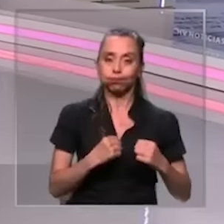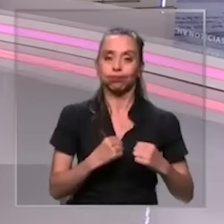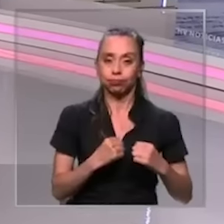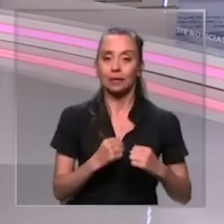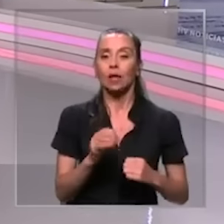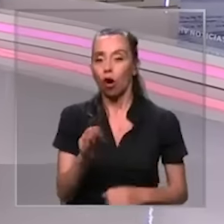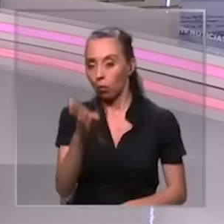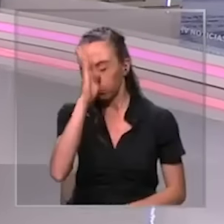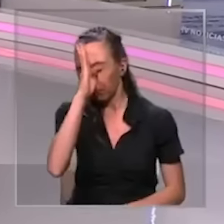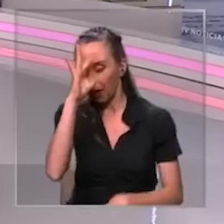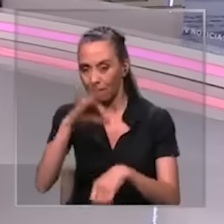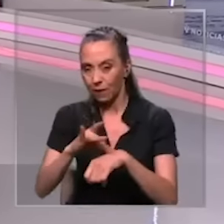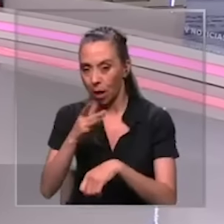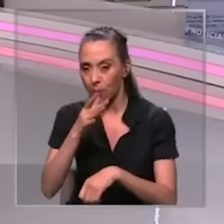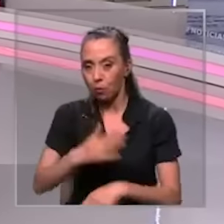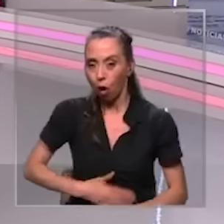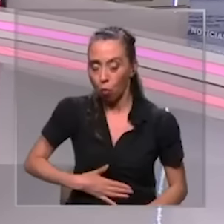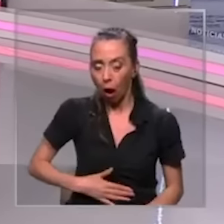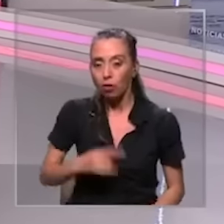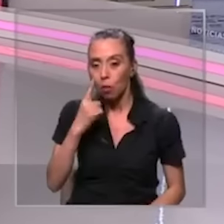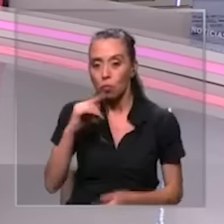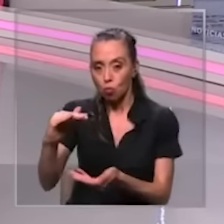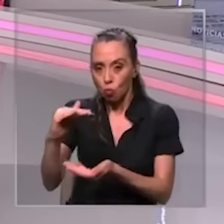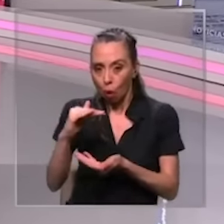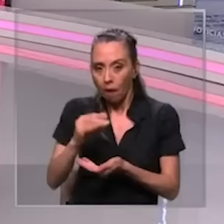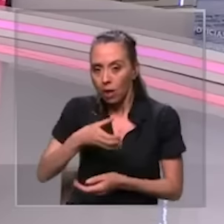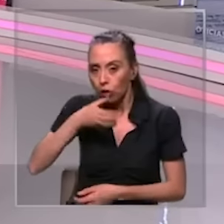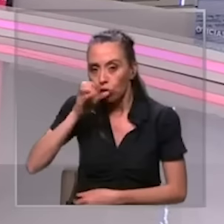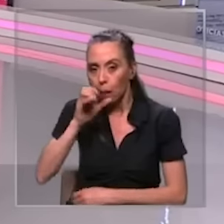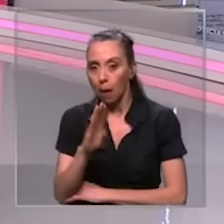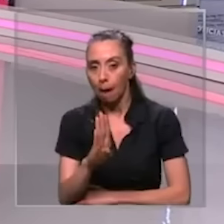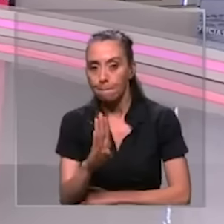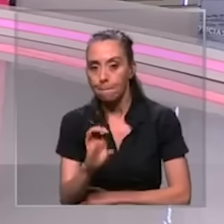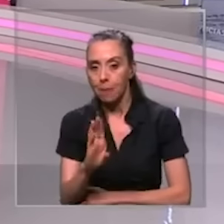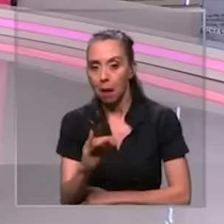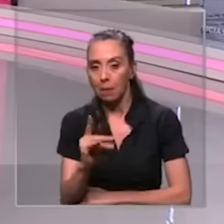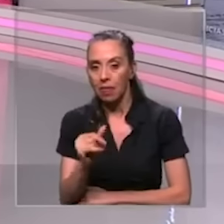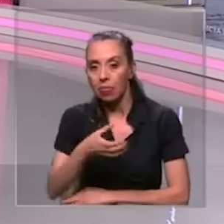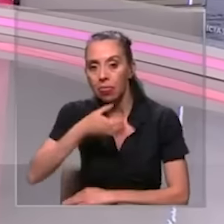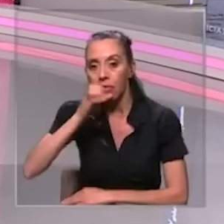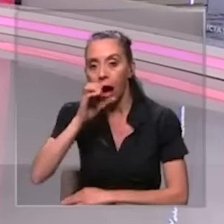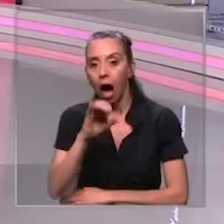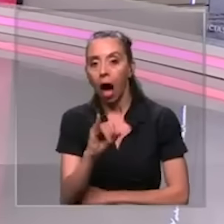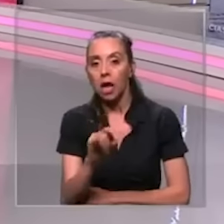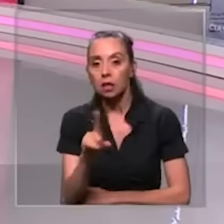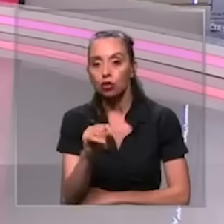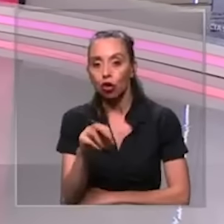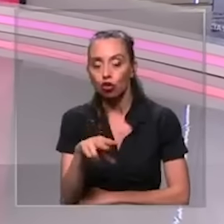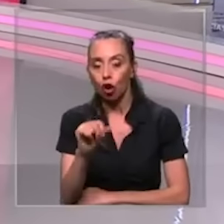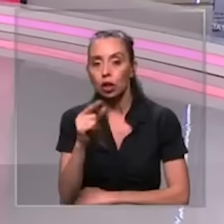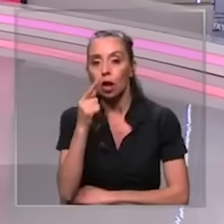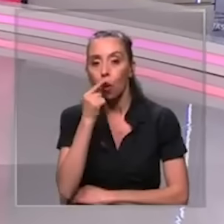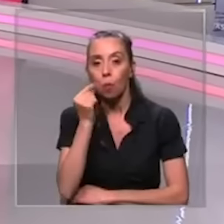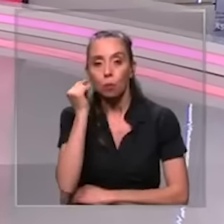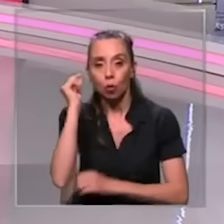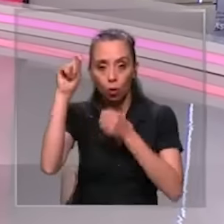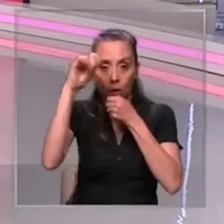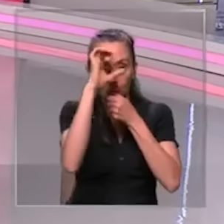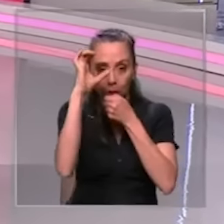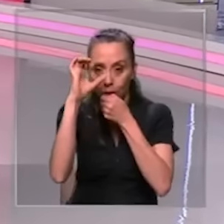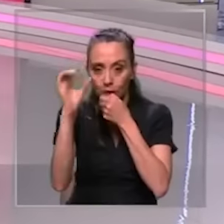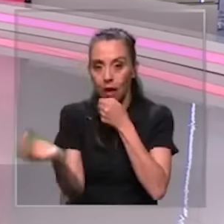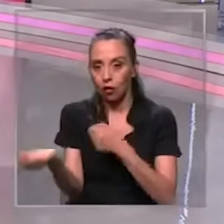estamos enfermos del estómago. Las pusimos a prueba y estos son los resultados. Daniela Herrera y Nicolás Mijovilovich nos cuentan a